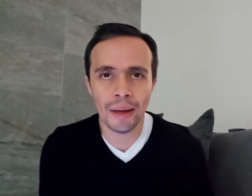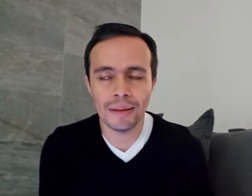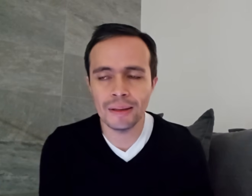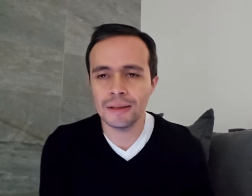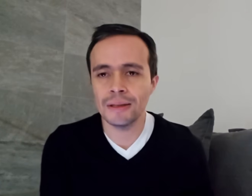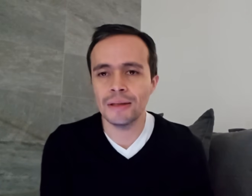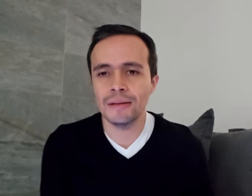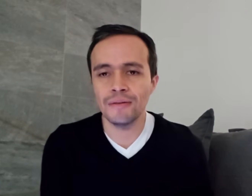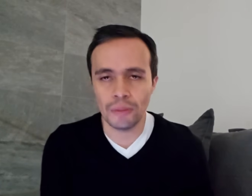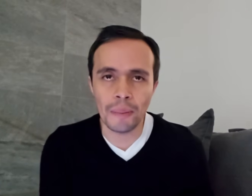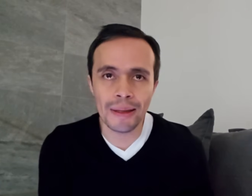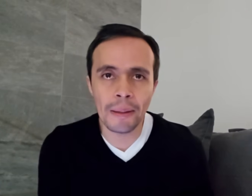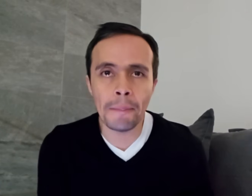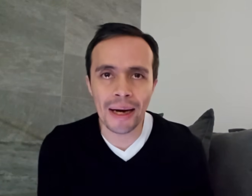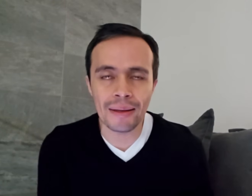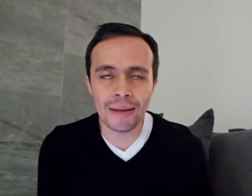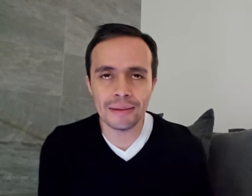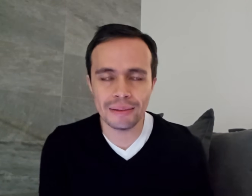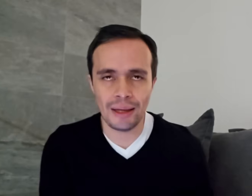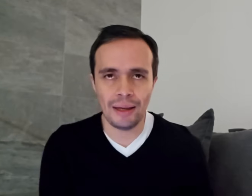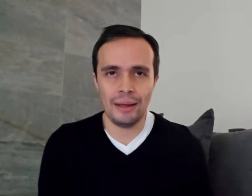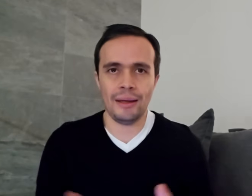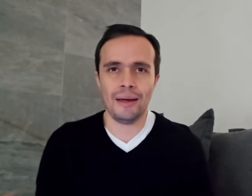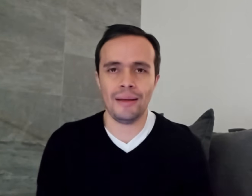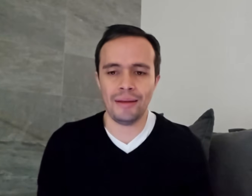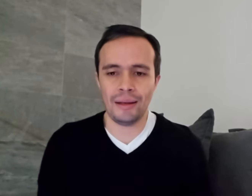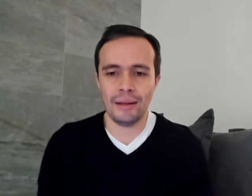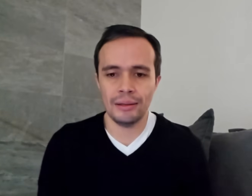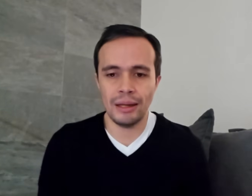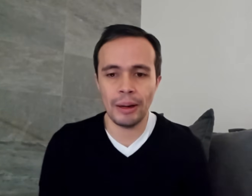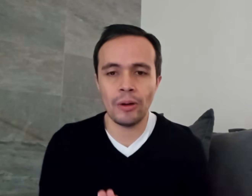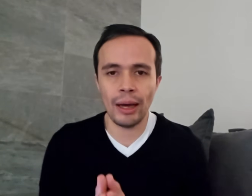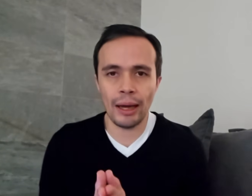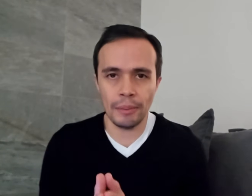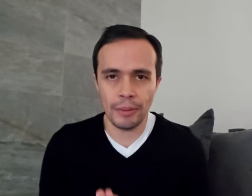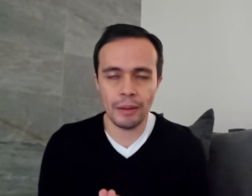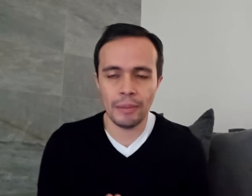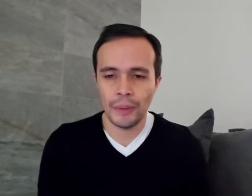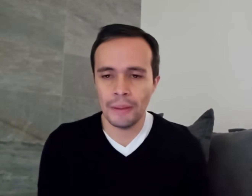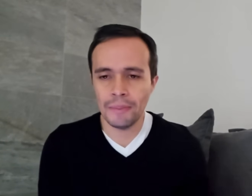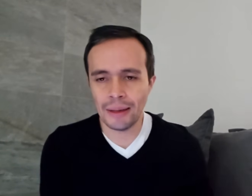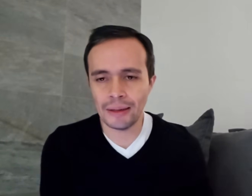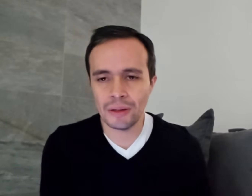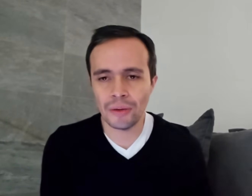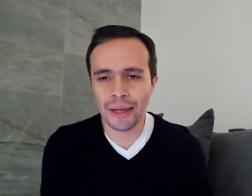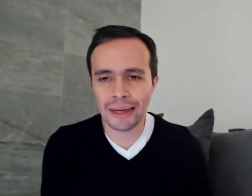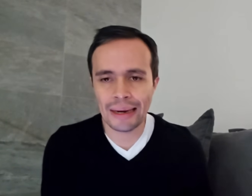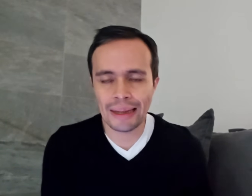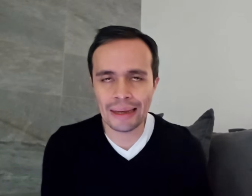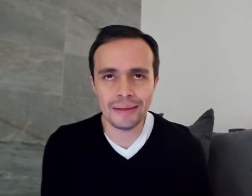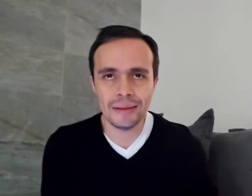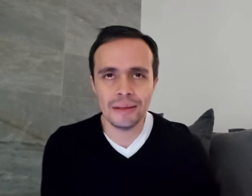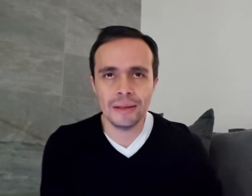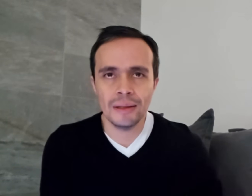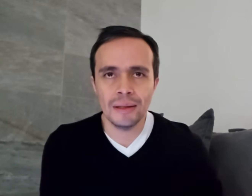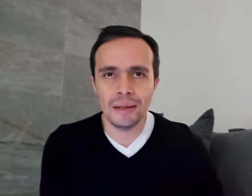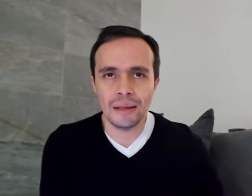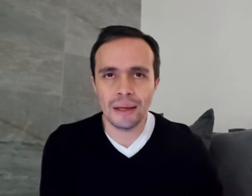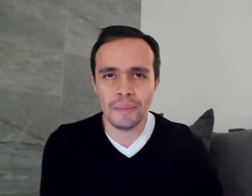no forma formalmente parte del G7. Sin embargo, el primer ministro de